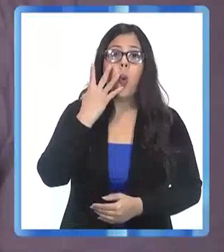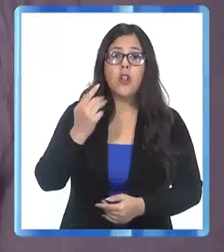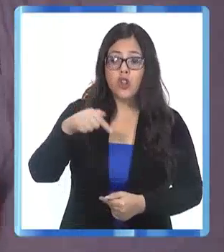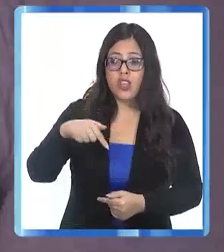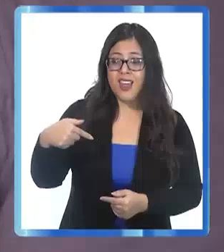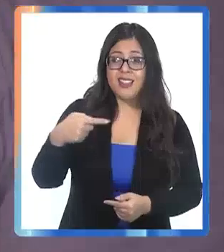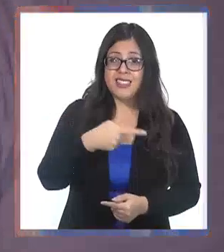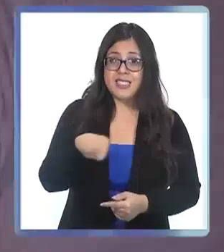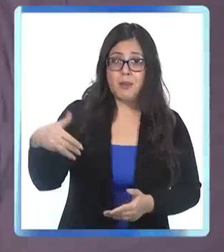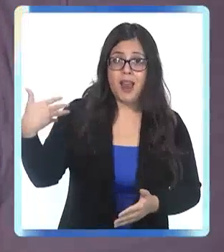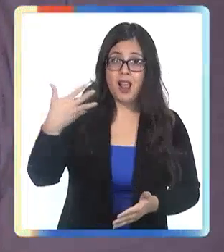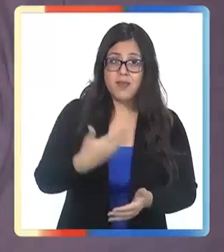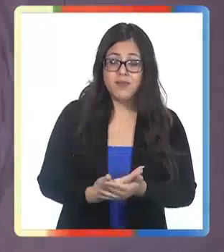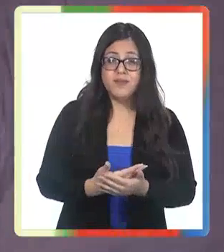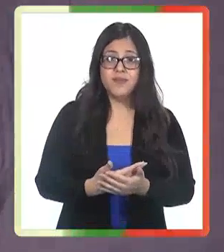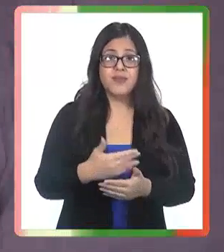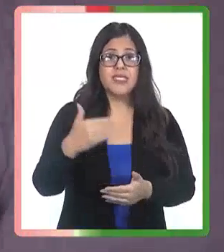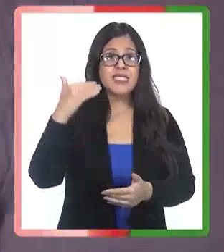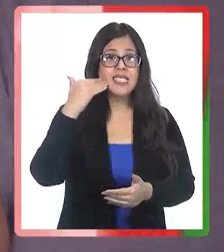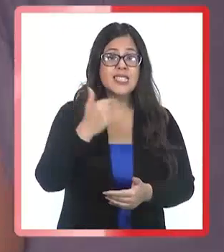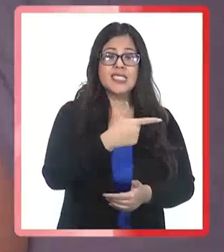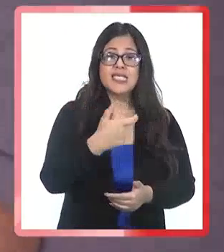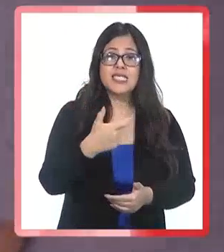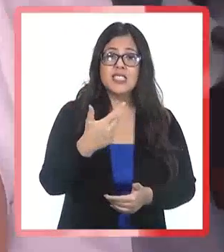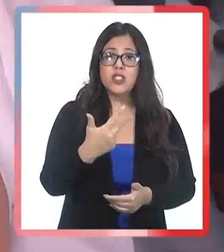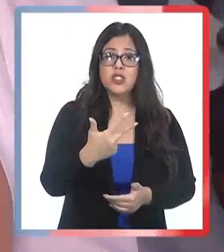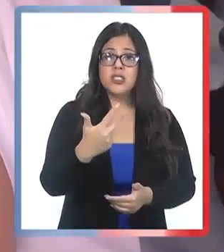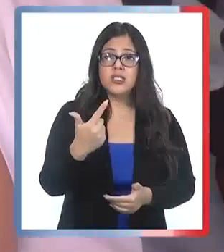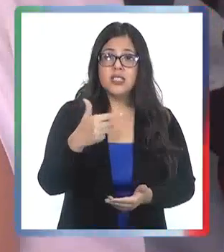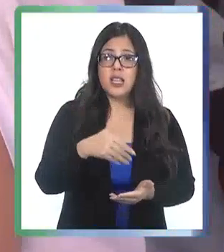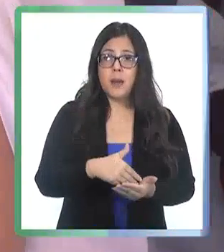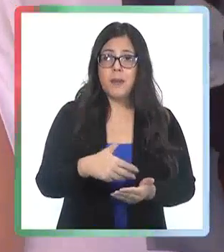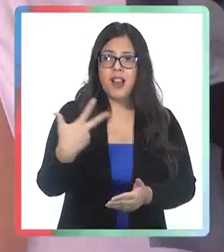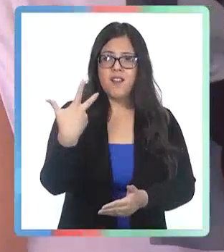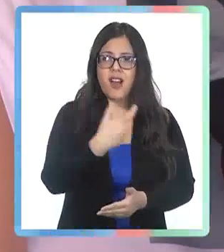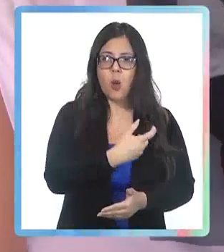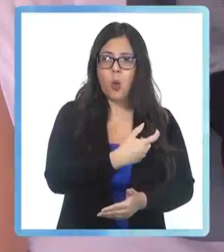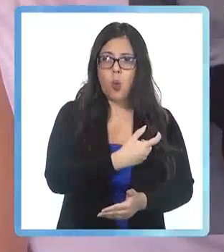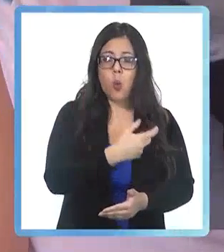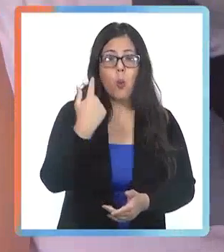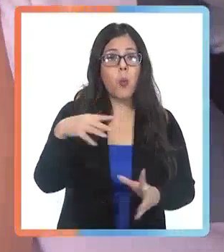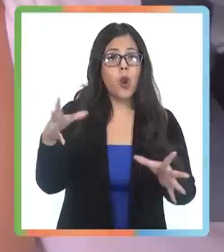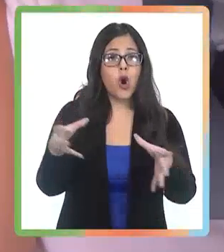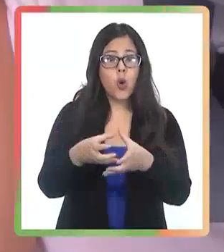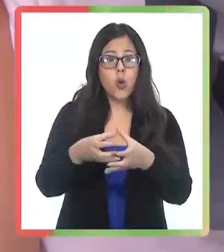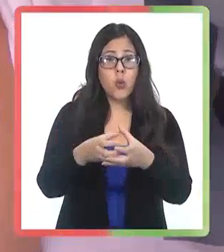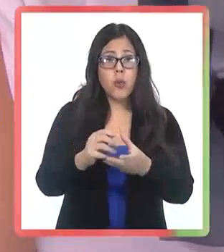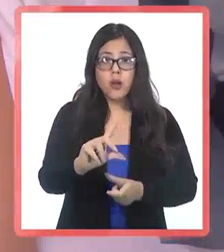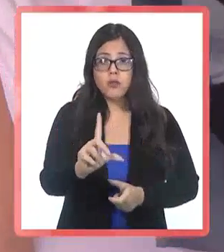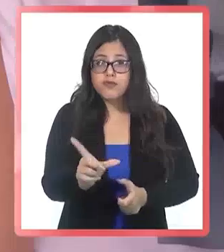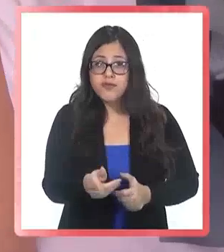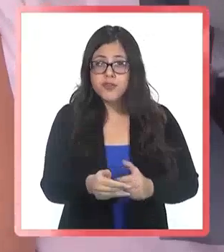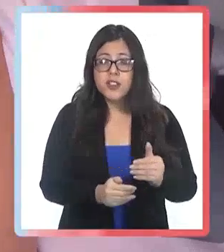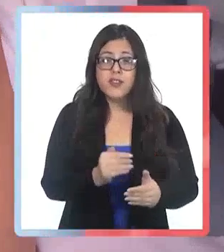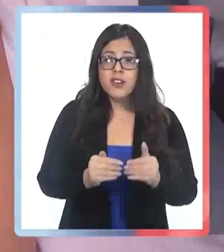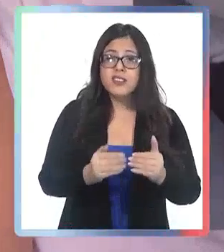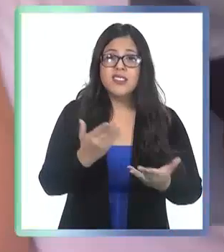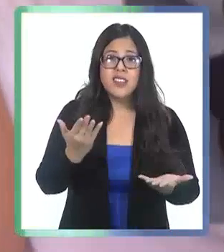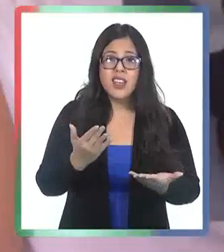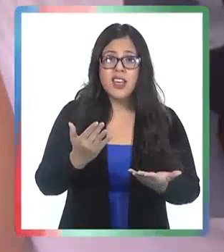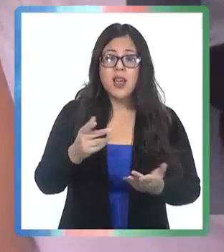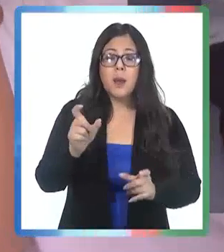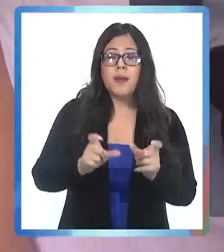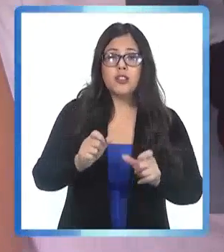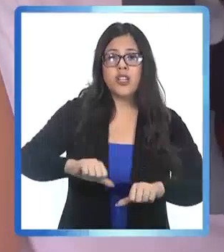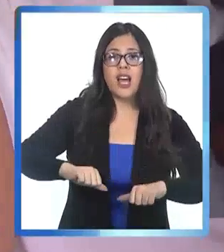4 días de esta semana se aplicaron casi 787.000 dosis, pero los grupos con más lento avance son